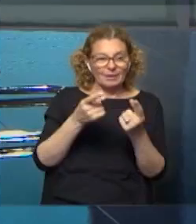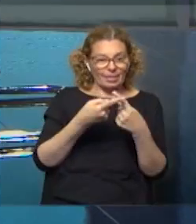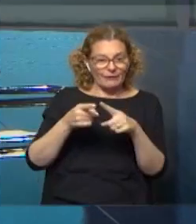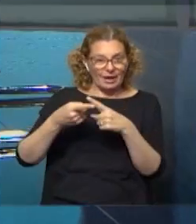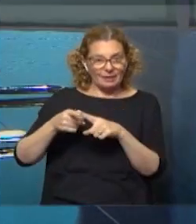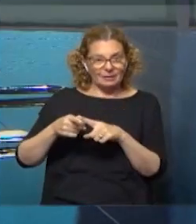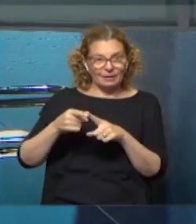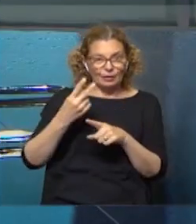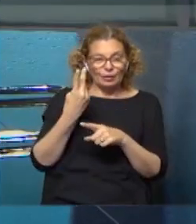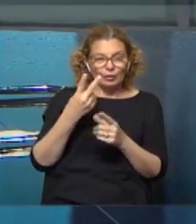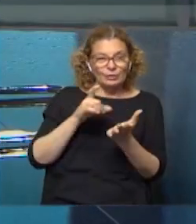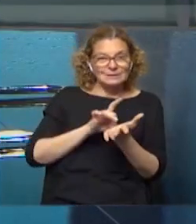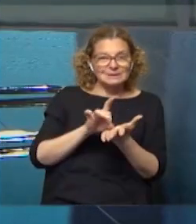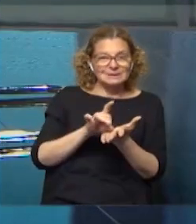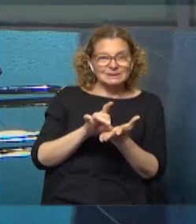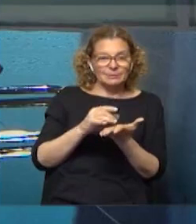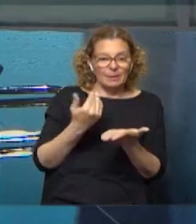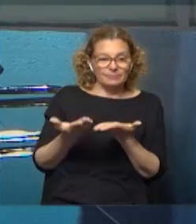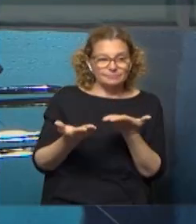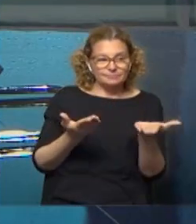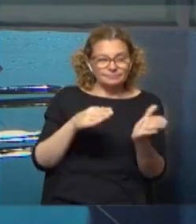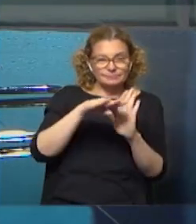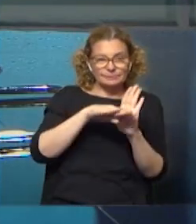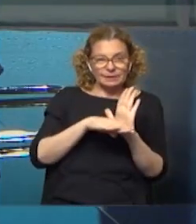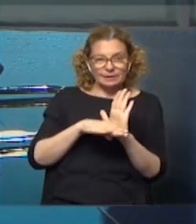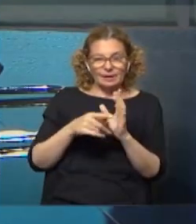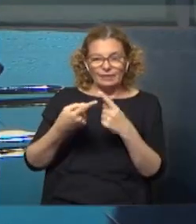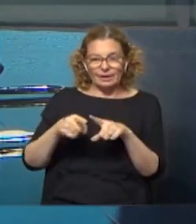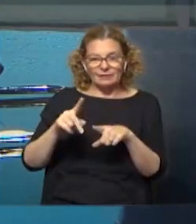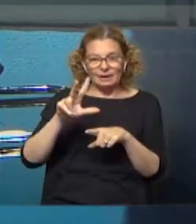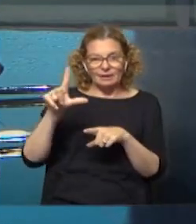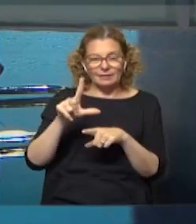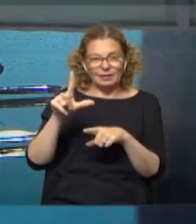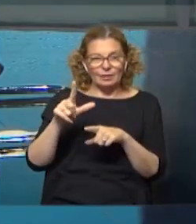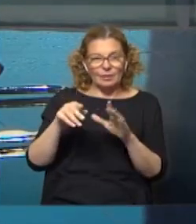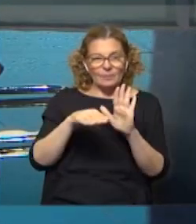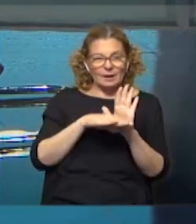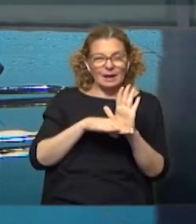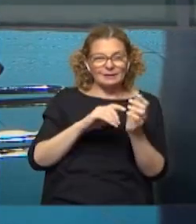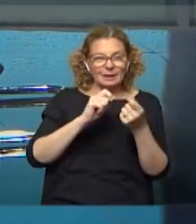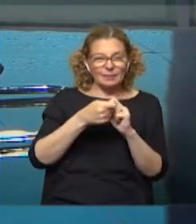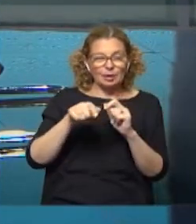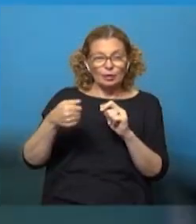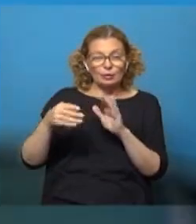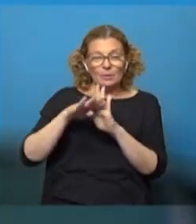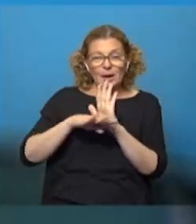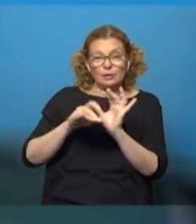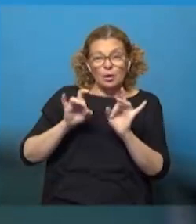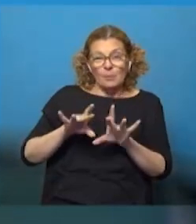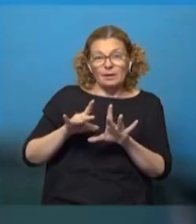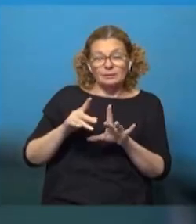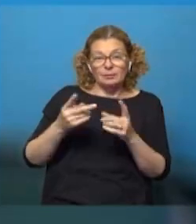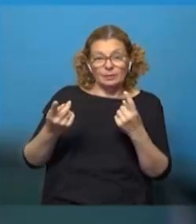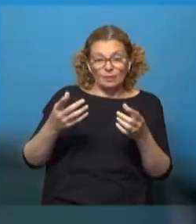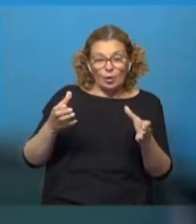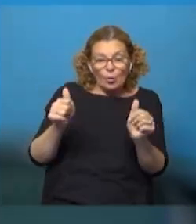con dos sistemas de dos planes de secundaria distintos el plan de reforma y el plan normal bueno había